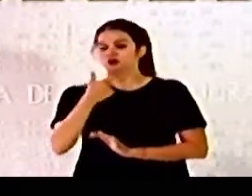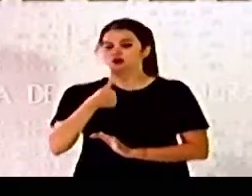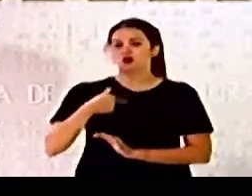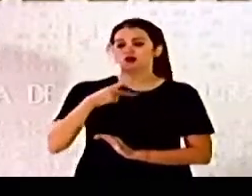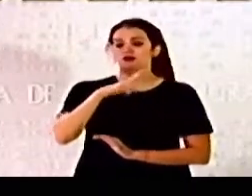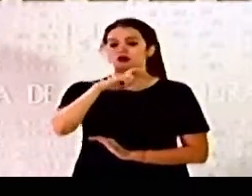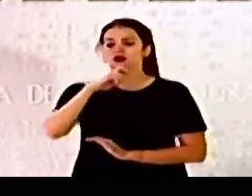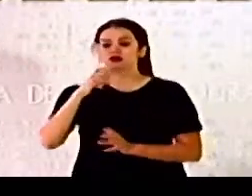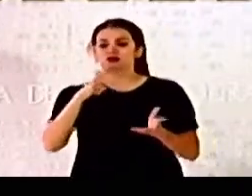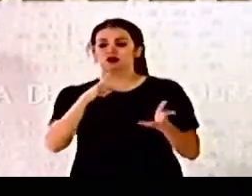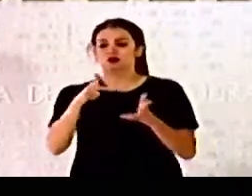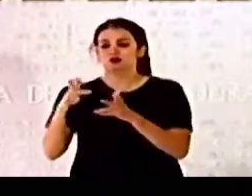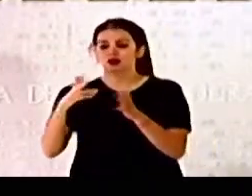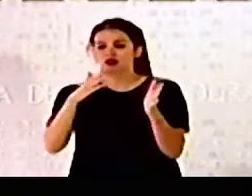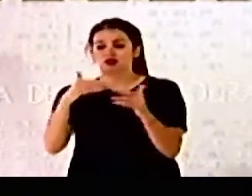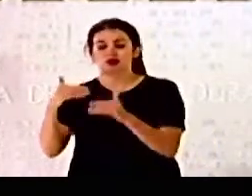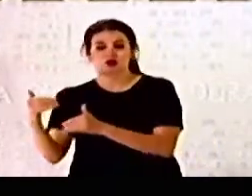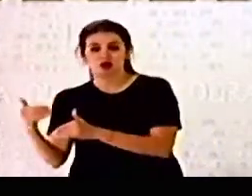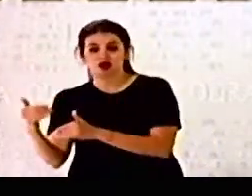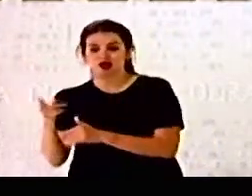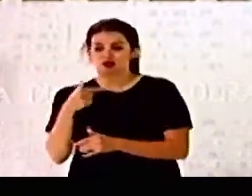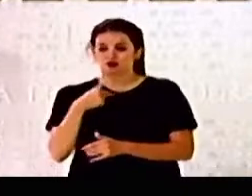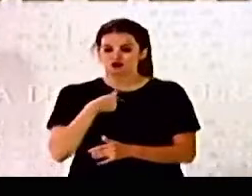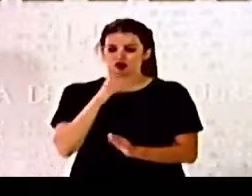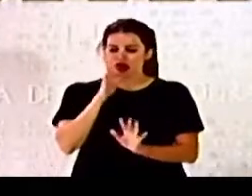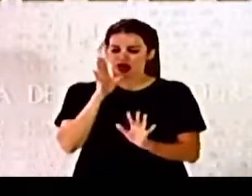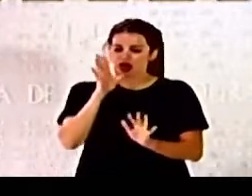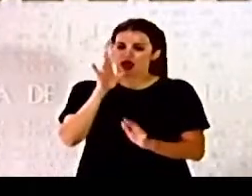hoteles esos, pues no voy a reservar ahora